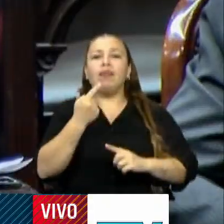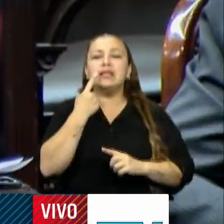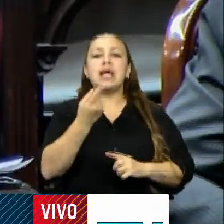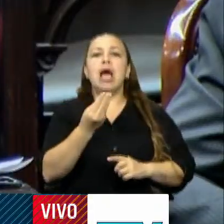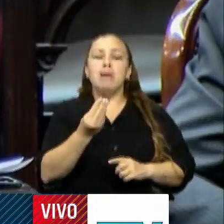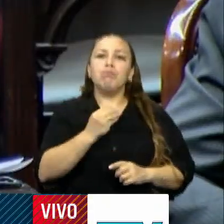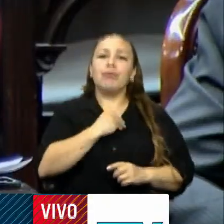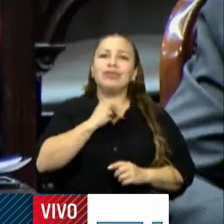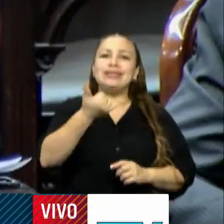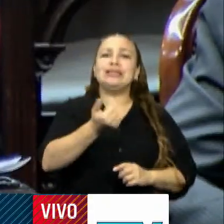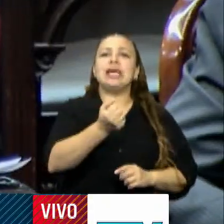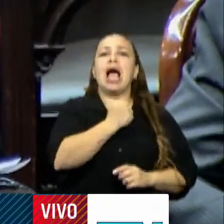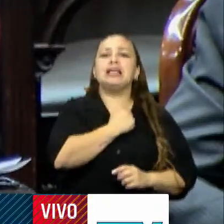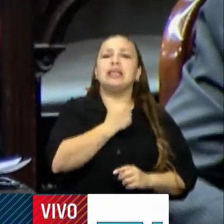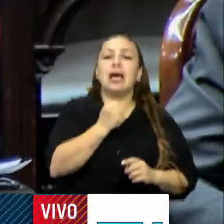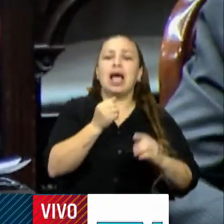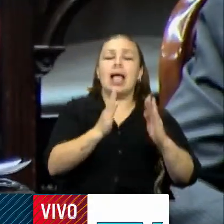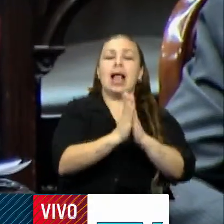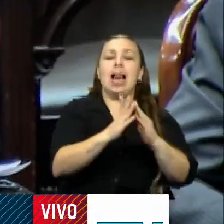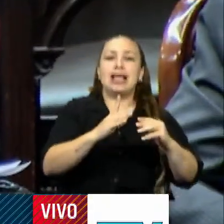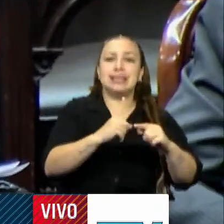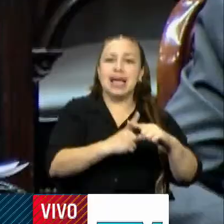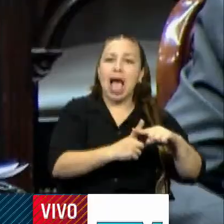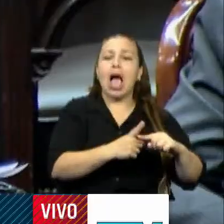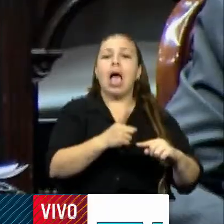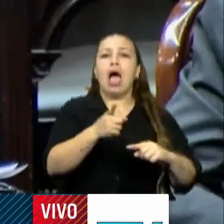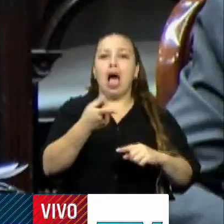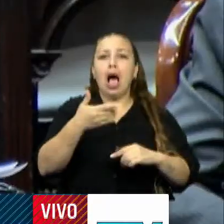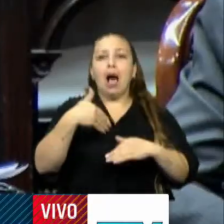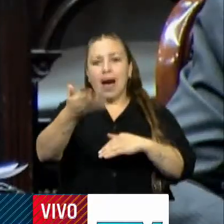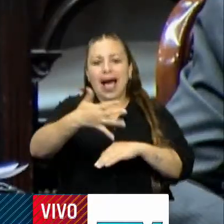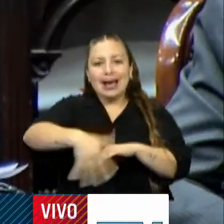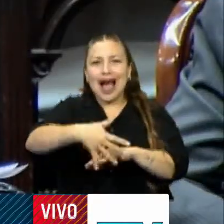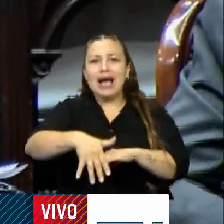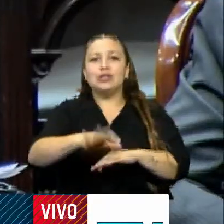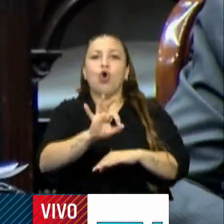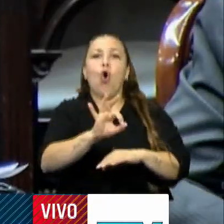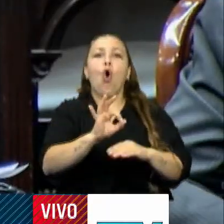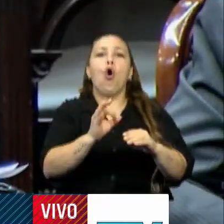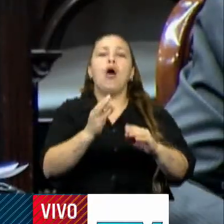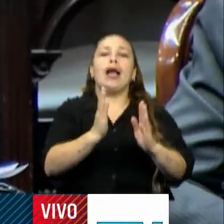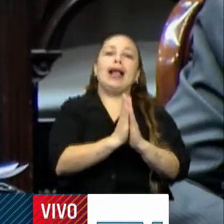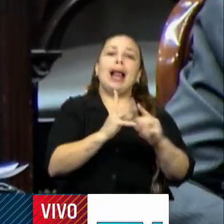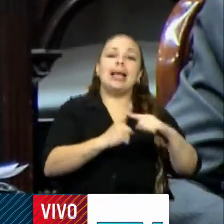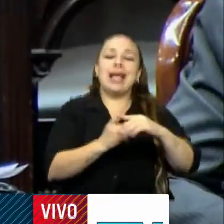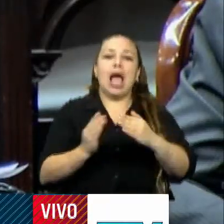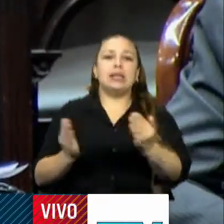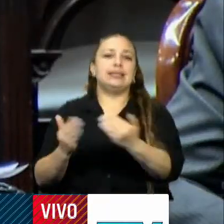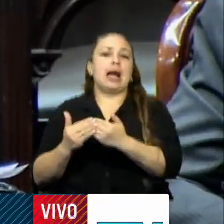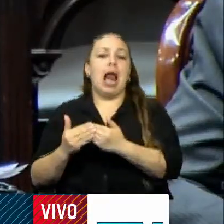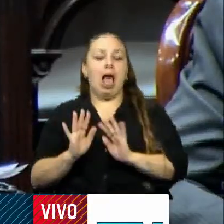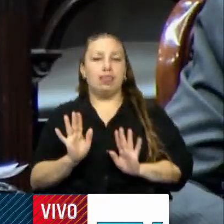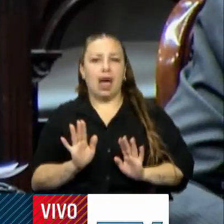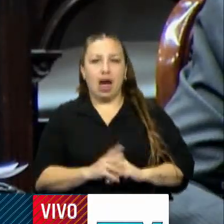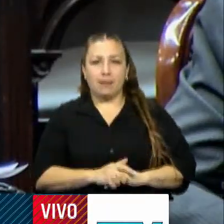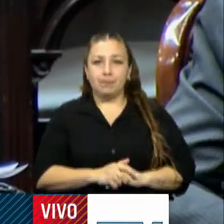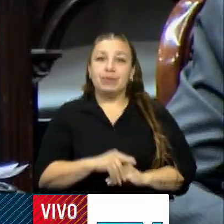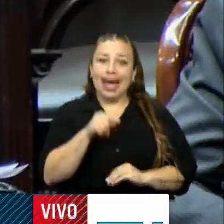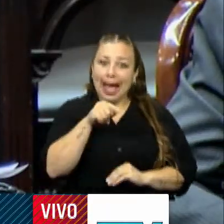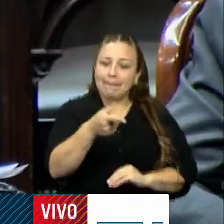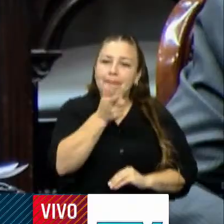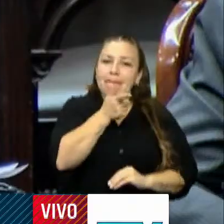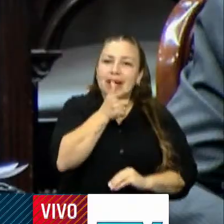iglesia accidentada por salir a las calles antes que la iglesia enferma encerrada. Me parece que también muchas